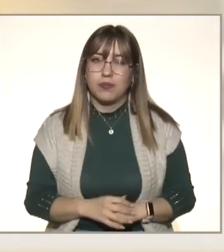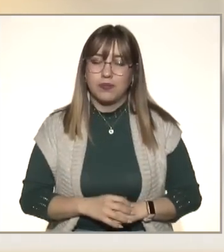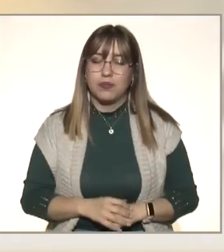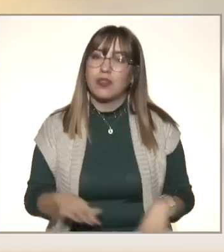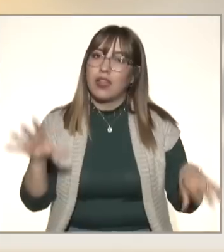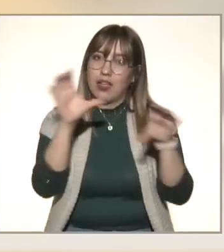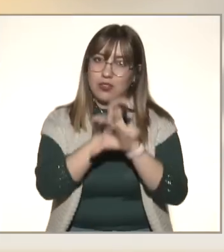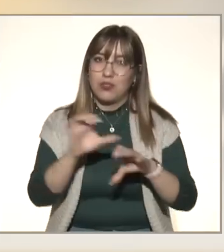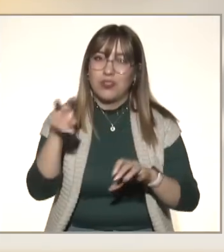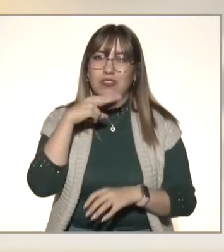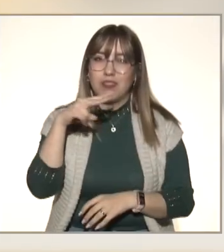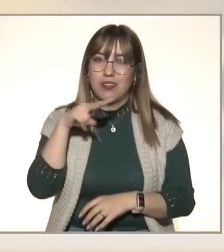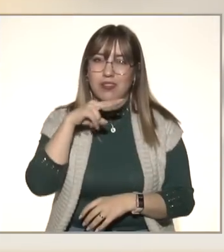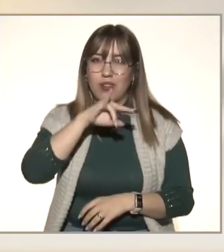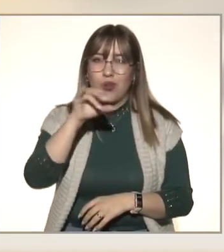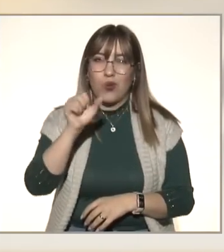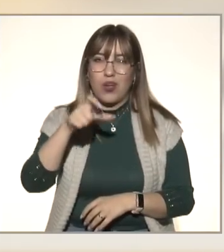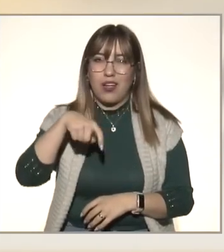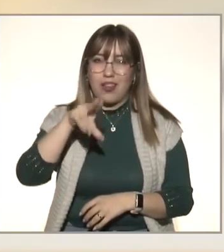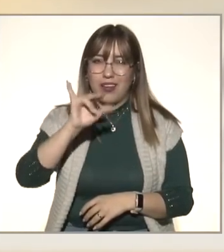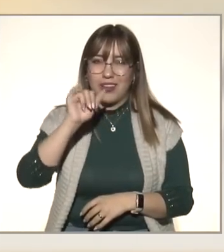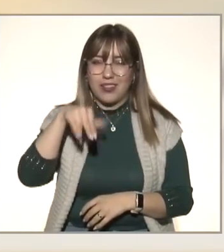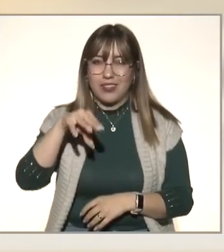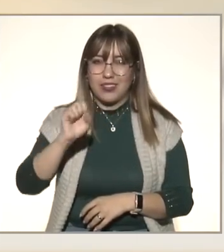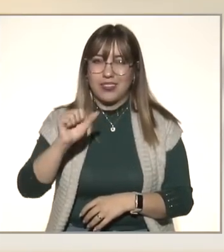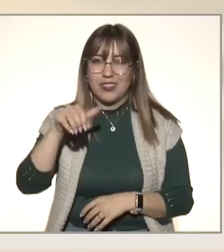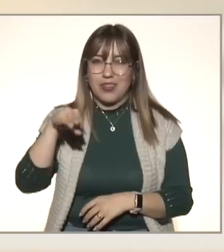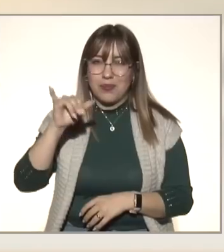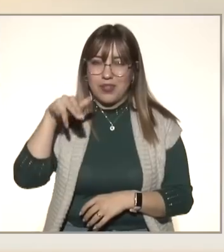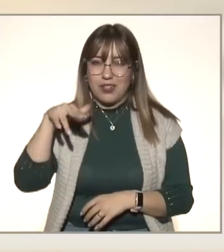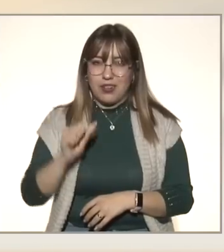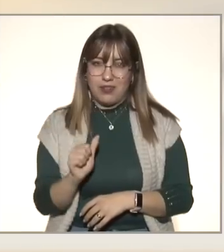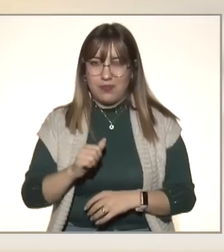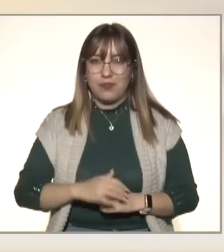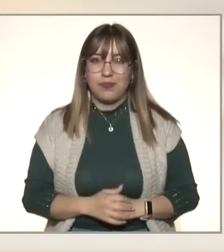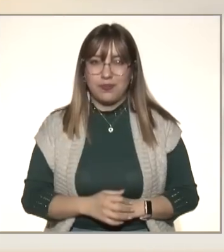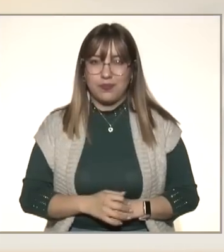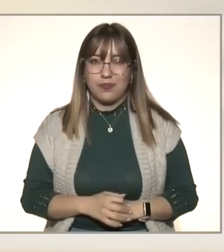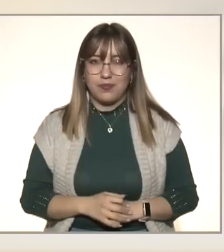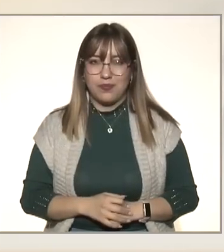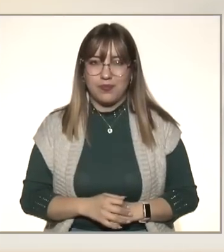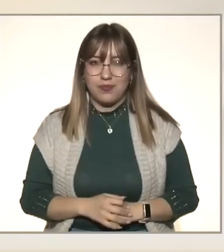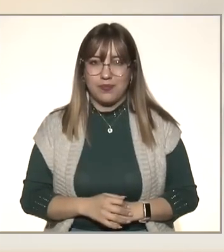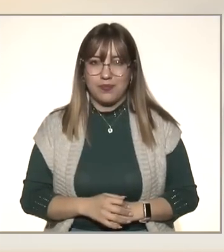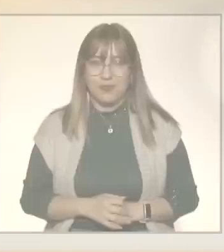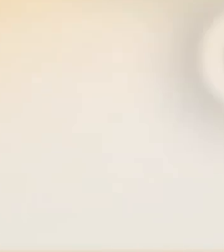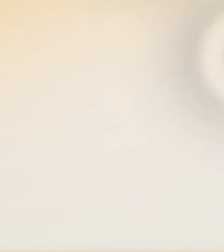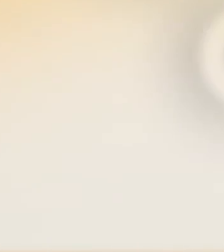Canción de Navidad de Joaquín Sabina y Juan Manuel Serrat.